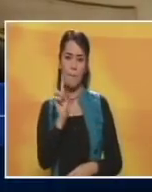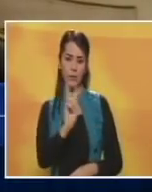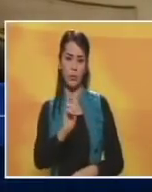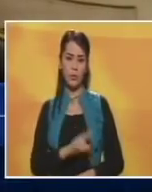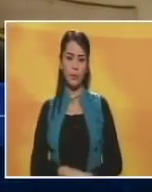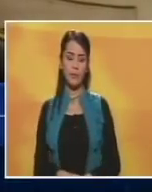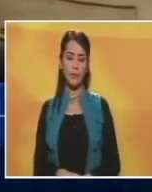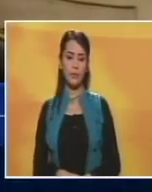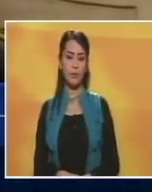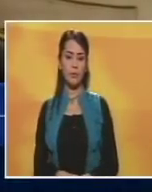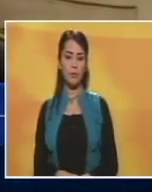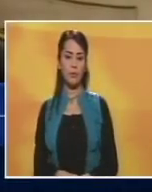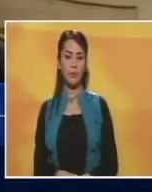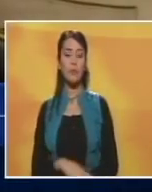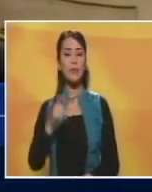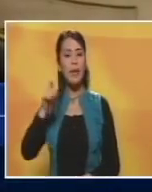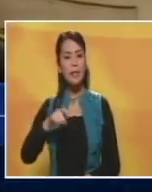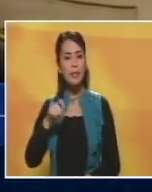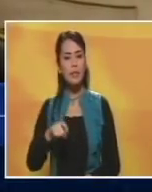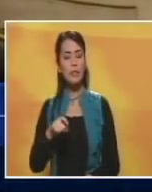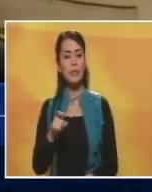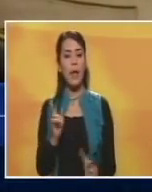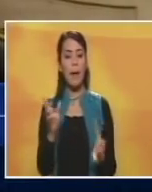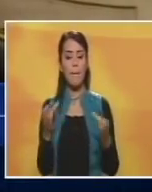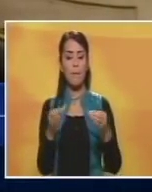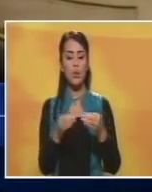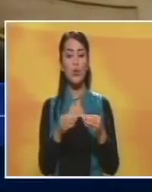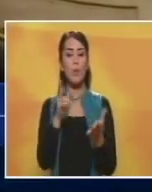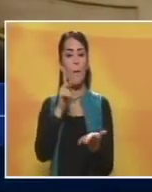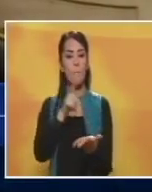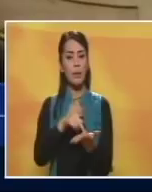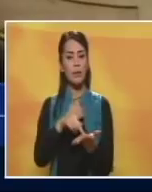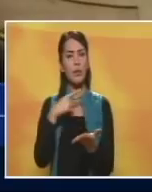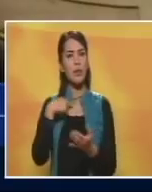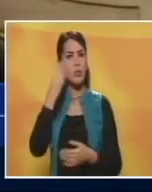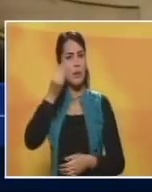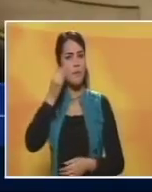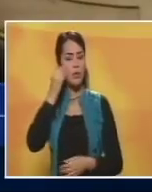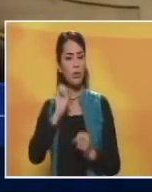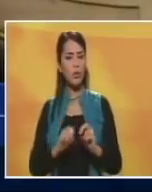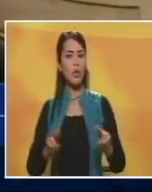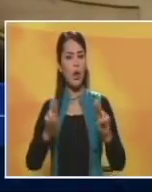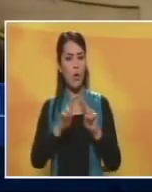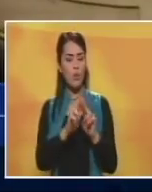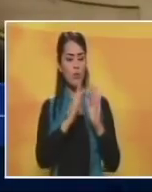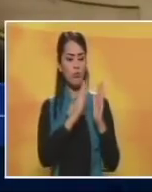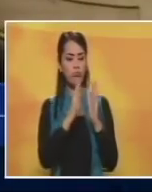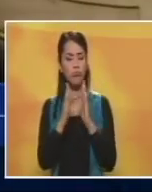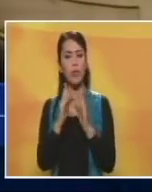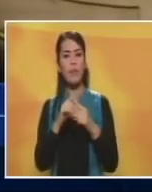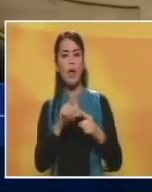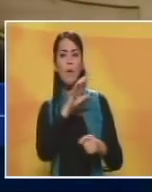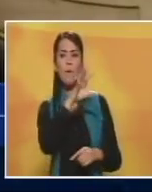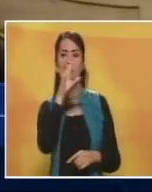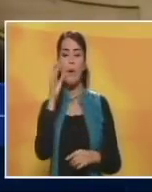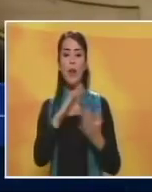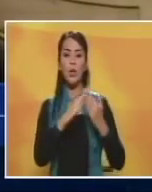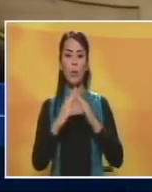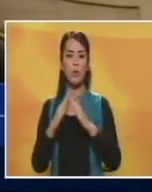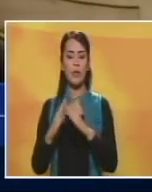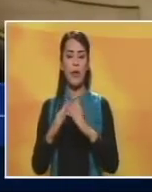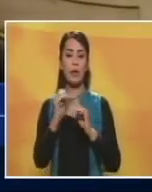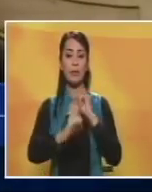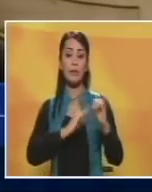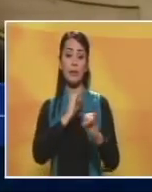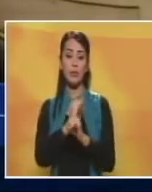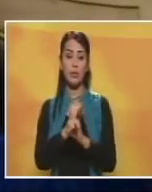respuesta regional. Se necesita del concurso, también a mi juicio, de Naciones Unidas, de organismos multilaterales, de la comunidad internacional,